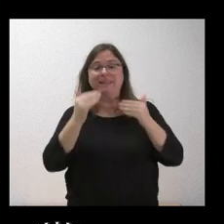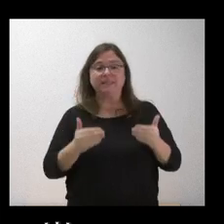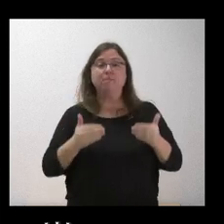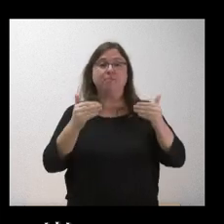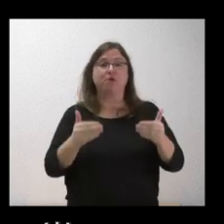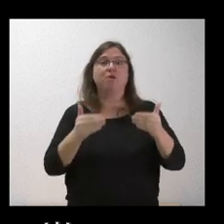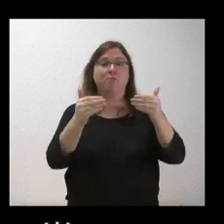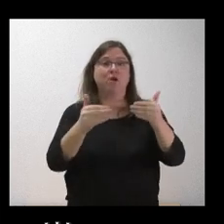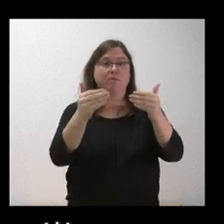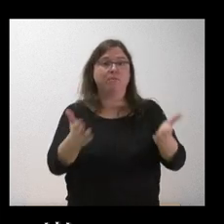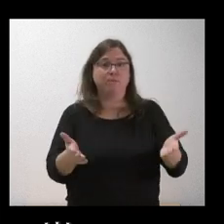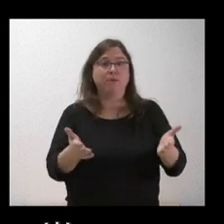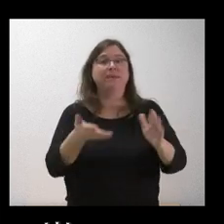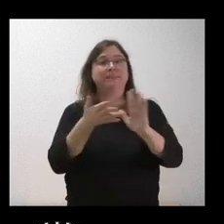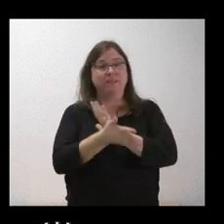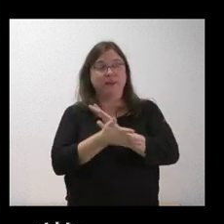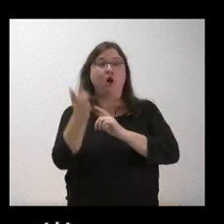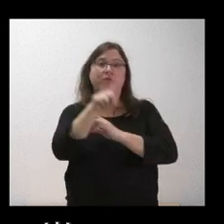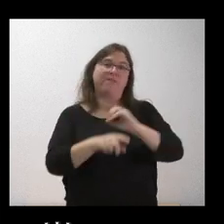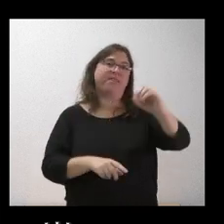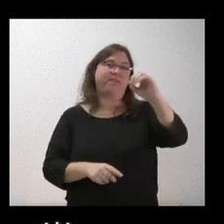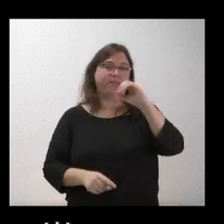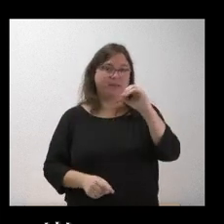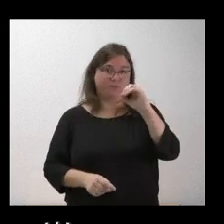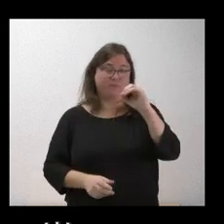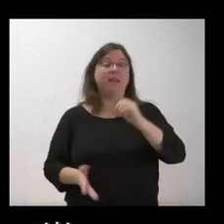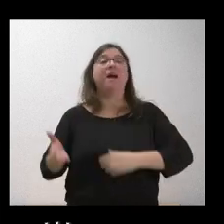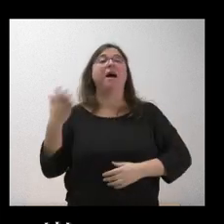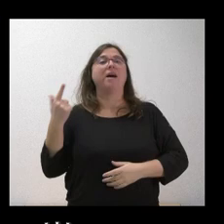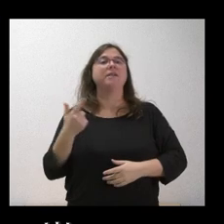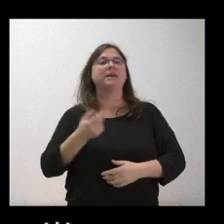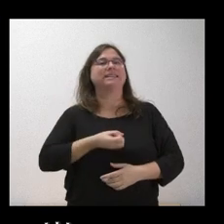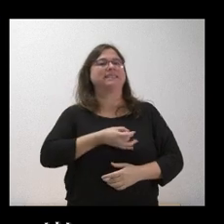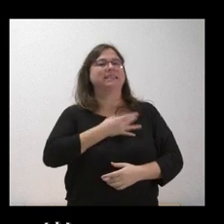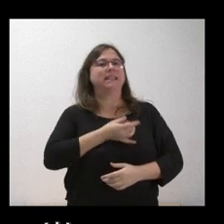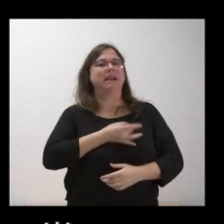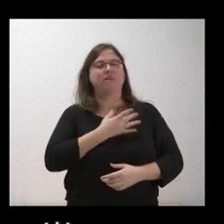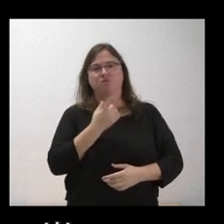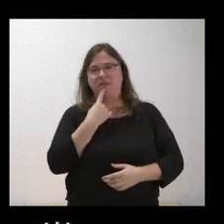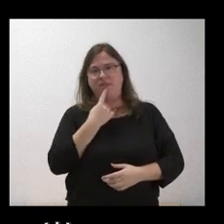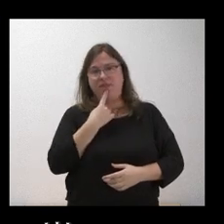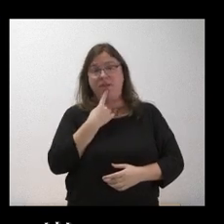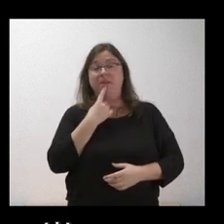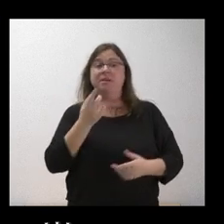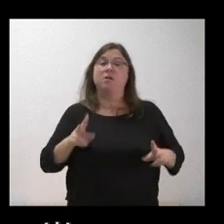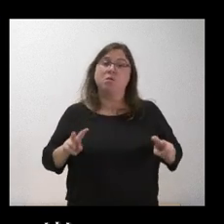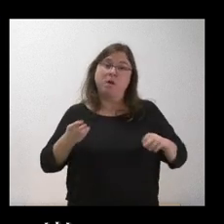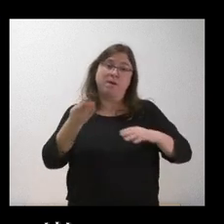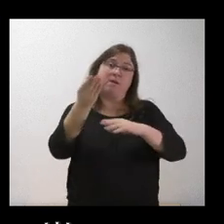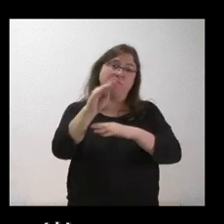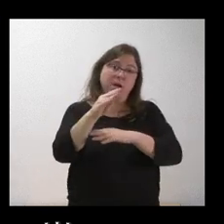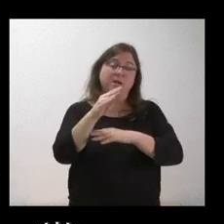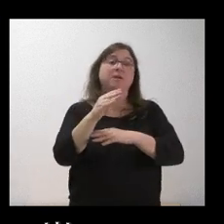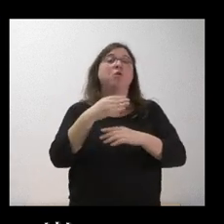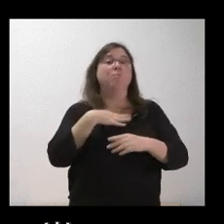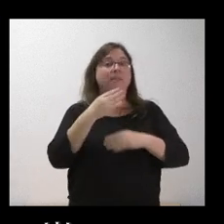la casilla va a estar nuevamente a cero lo que hablaban ahí los sindicatos es de que esa nueva aportación extraordinaria de la junta se